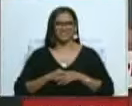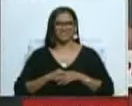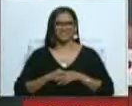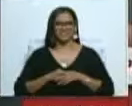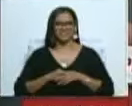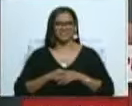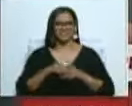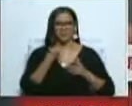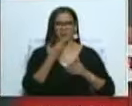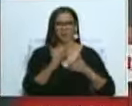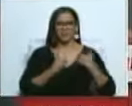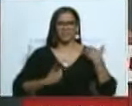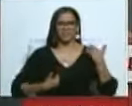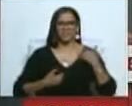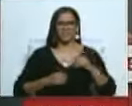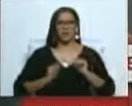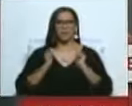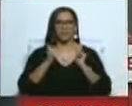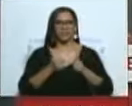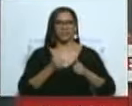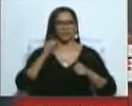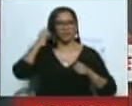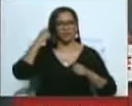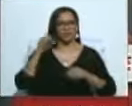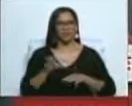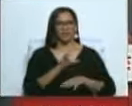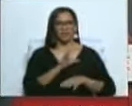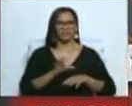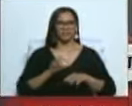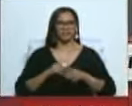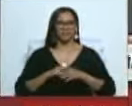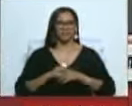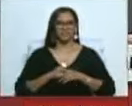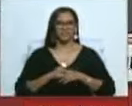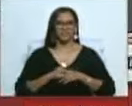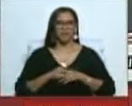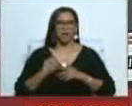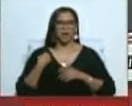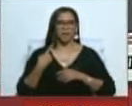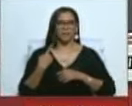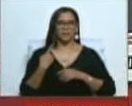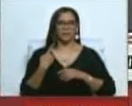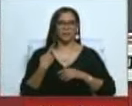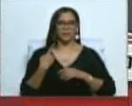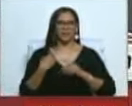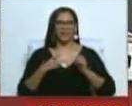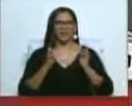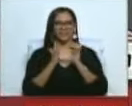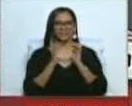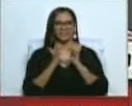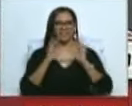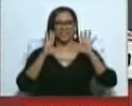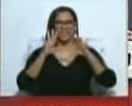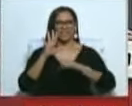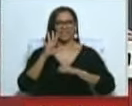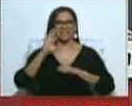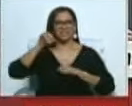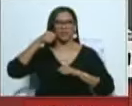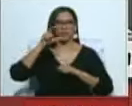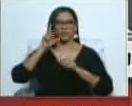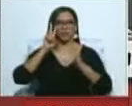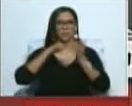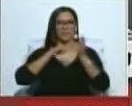Bueno, presidente, aquí estábamos comenzando, recordamos las canciones. Mira, ahí aparezco yo. Este fue el primer pase, el 15 de julio del